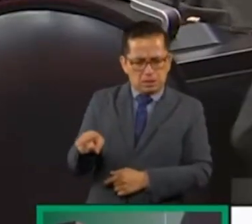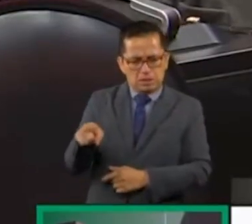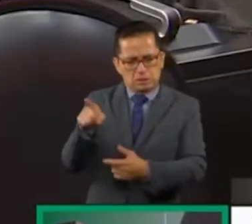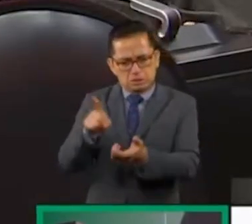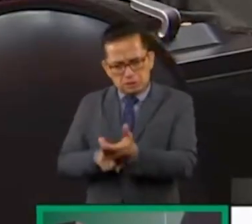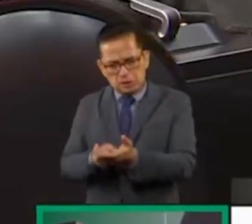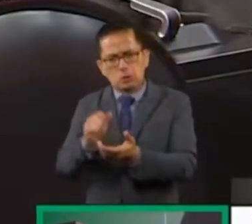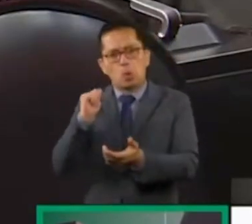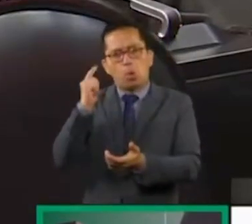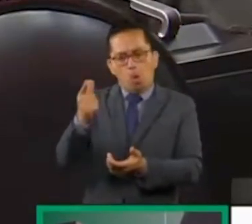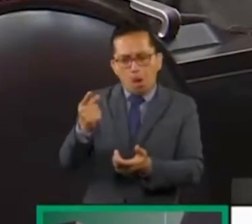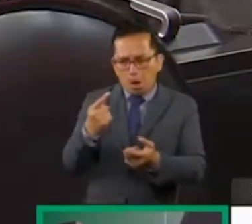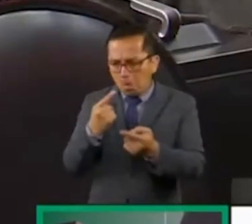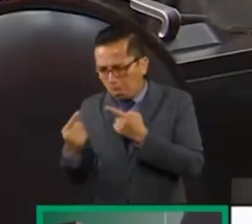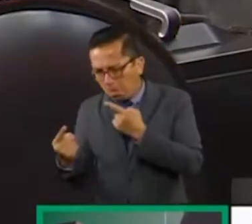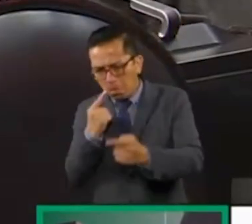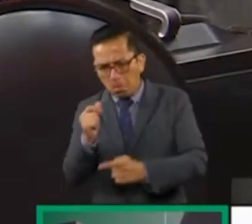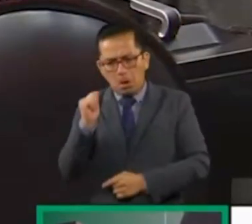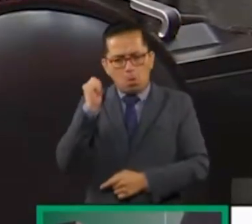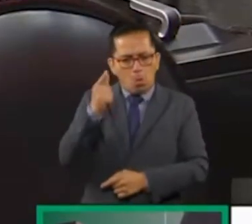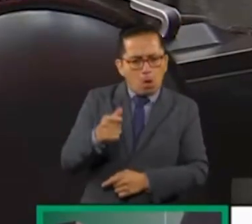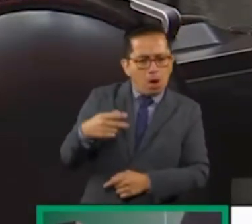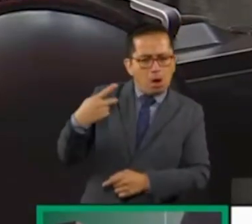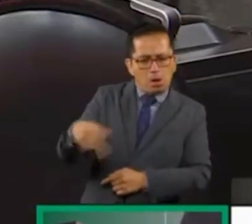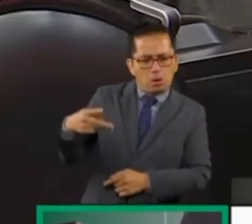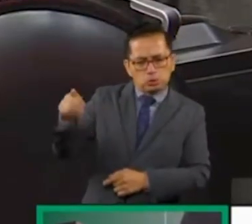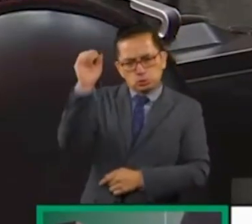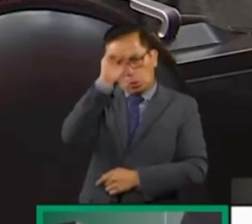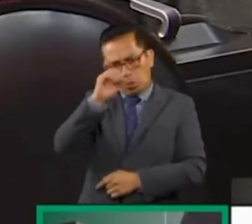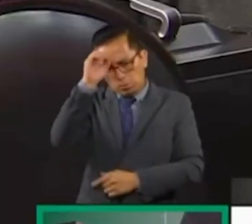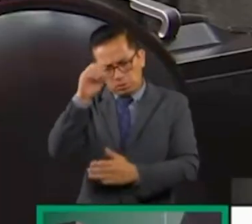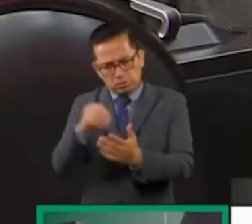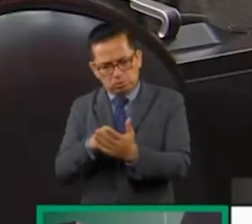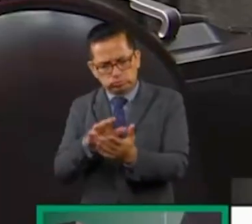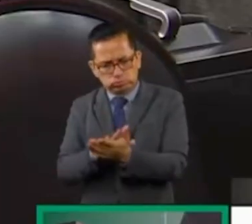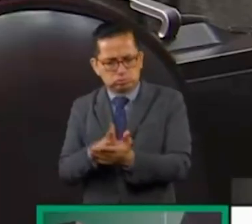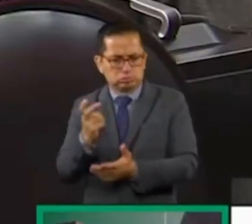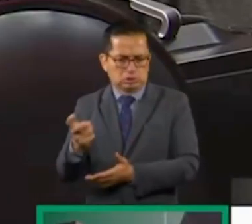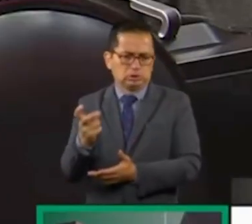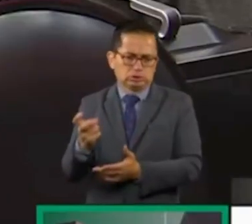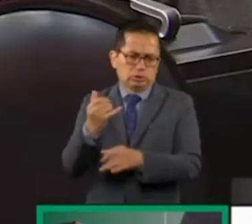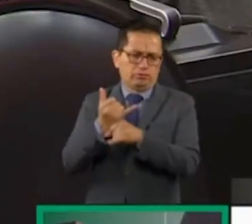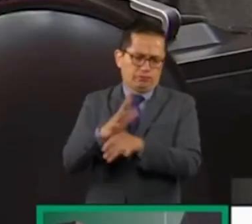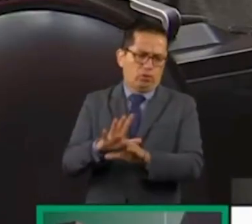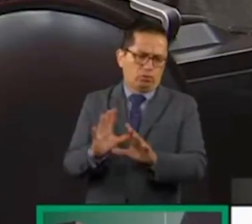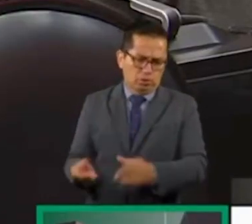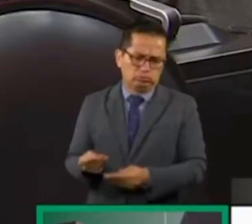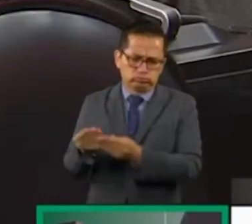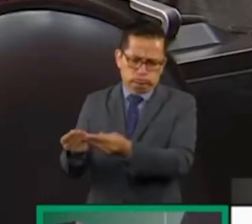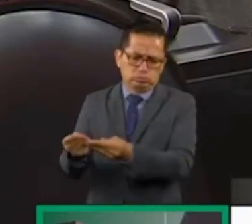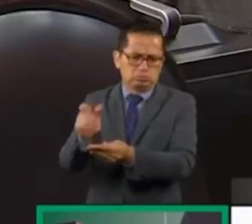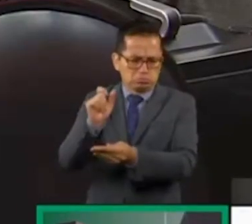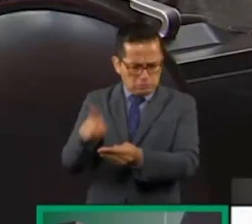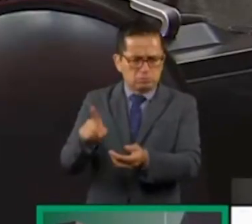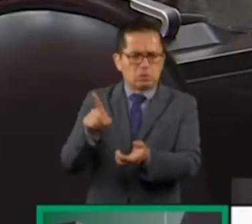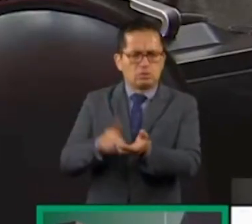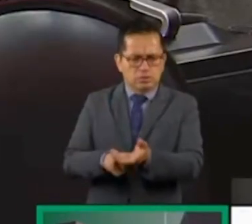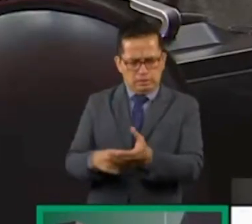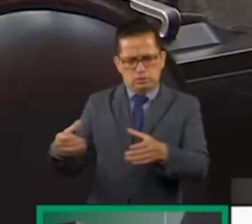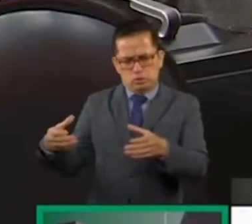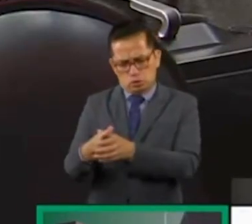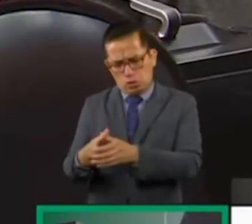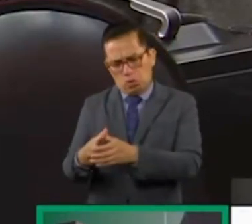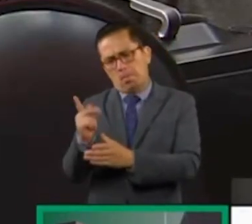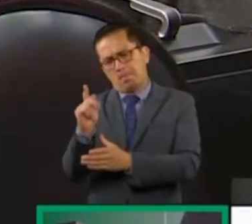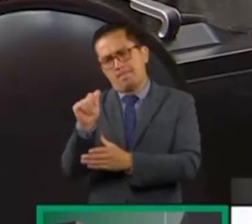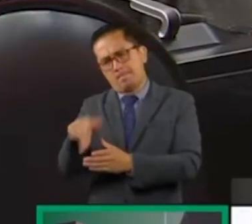de observación o alguna cantidad determinadas de observación y se cruzó esta información con los integrantes del PAN de la